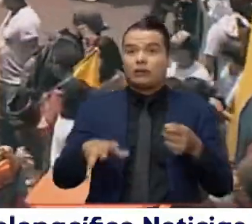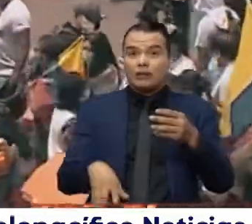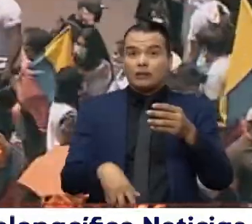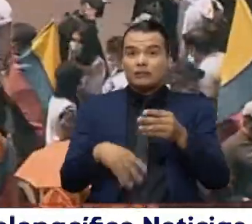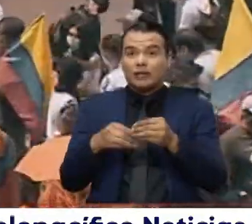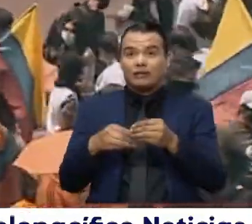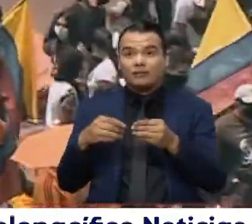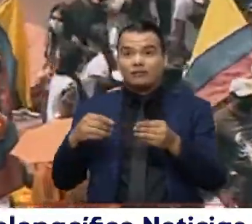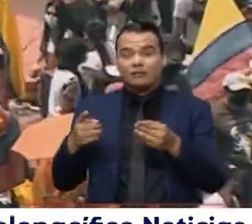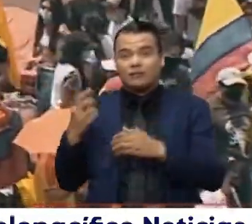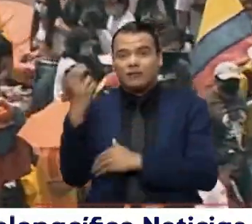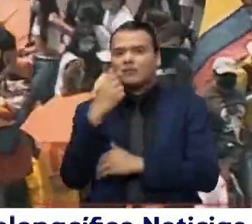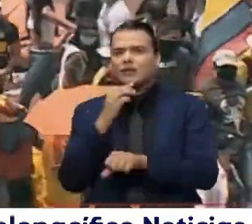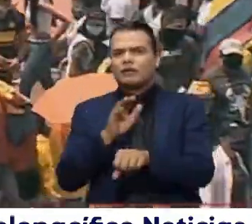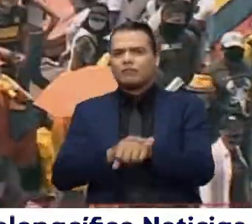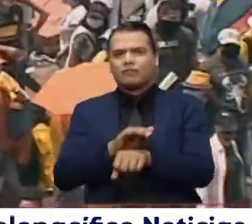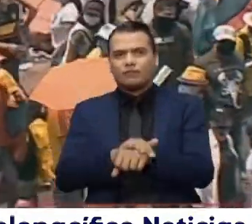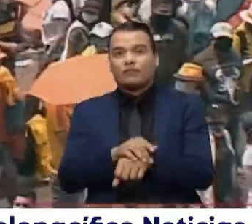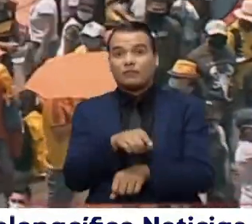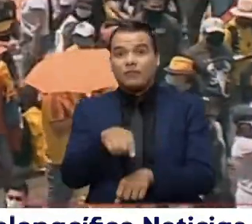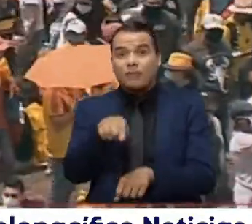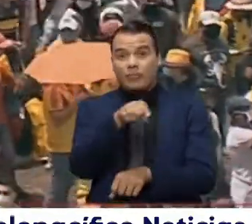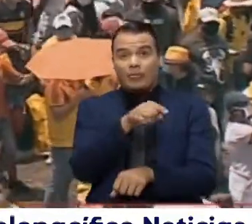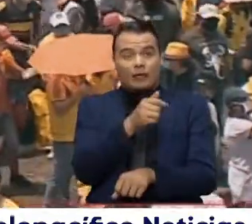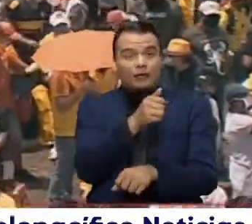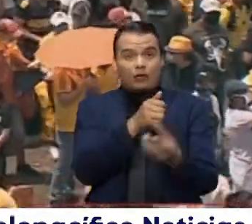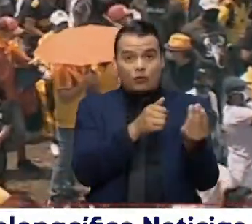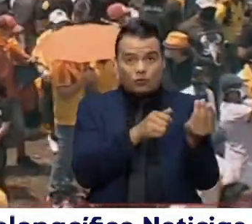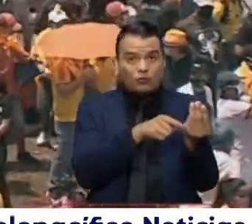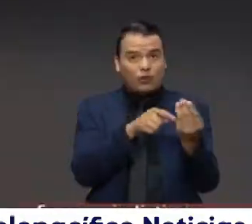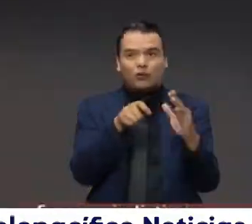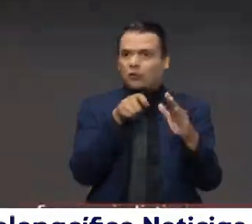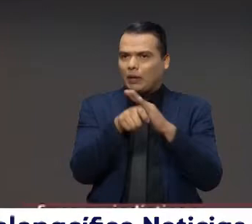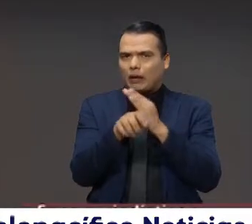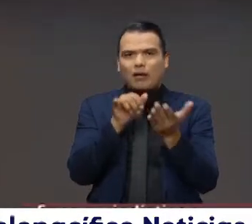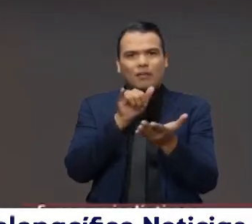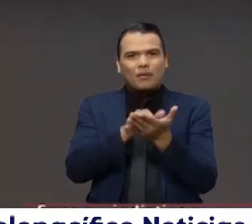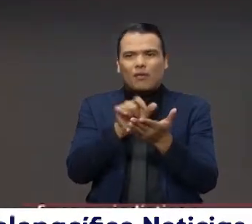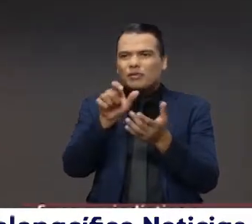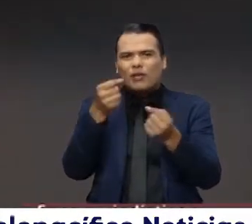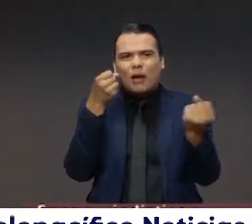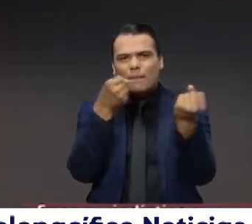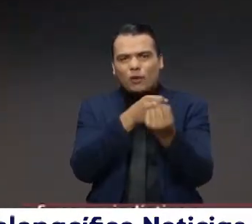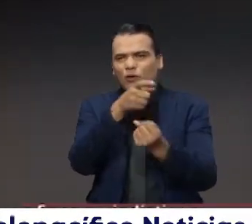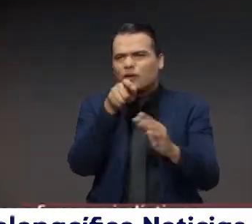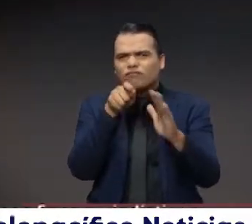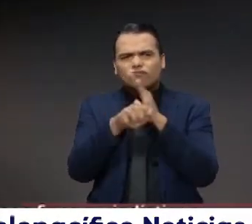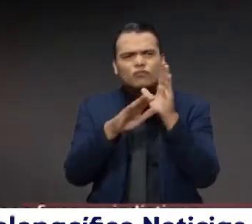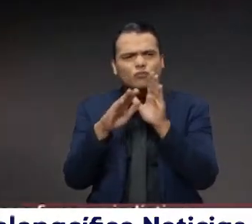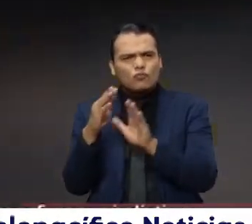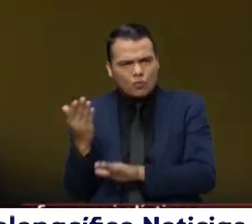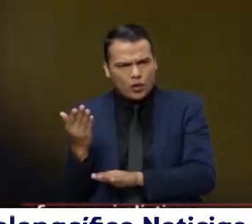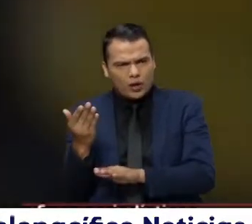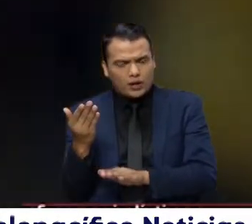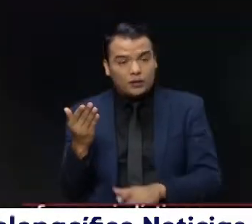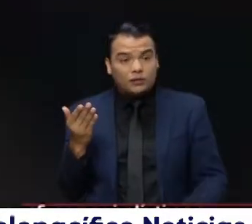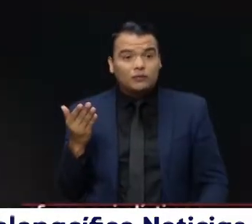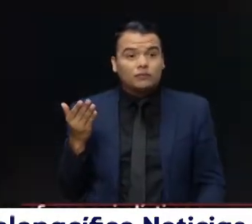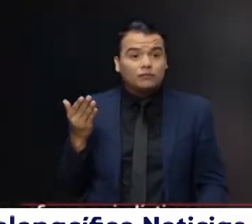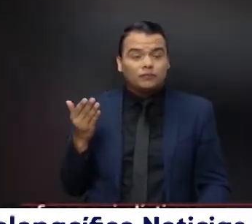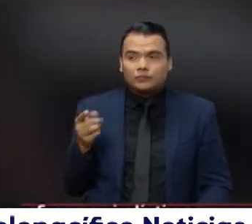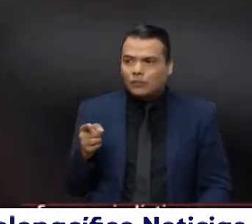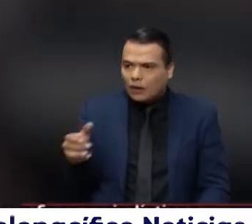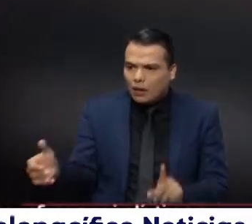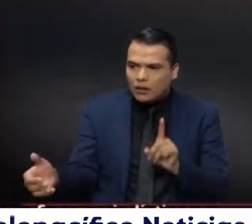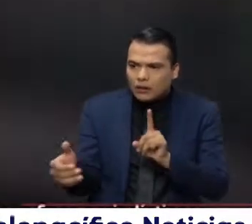señala de participar en el homicidio contra uno de los integrantes de la primera línea. Lo encontraron escondido, lo sacaron